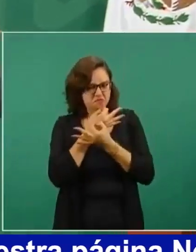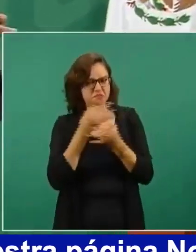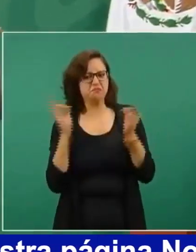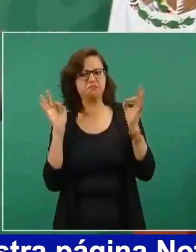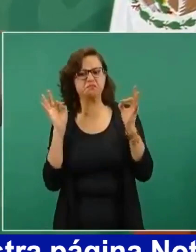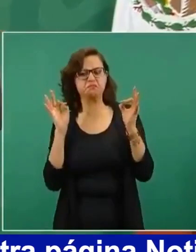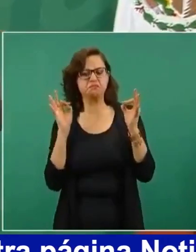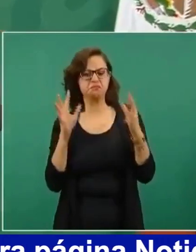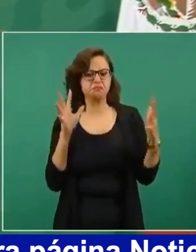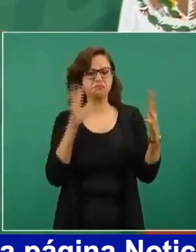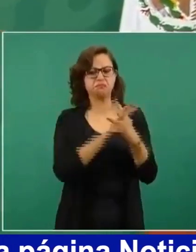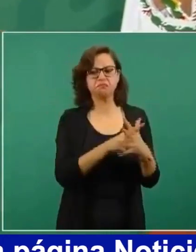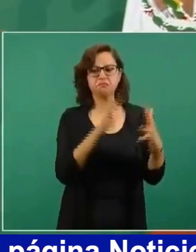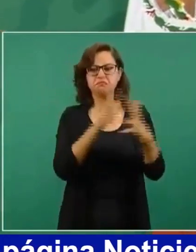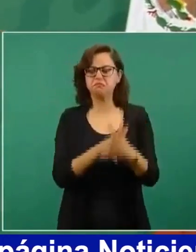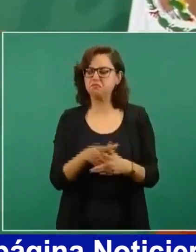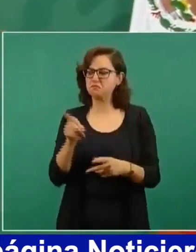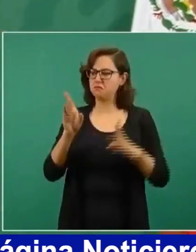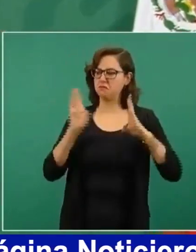de barrer.